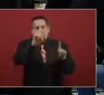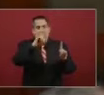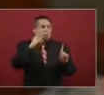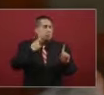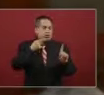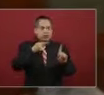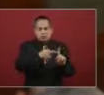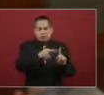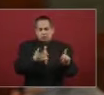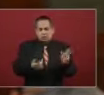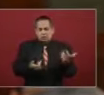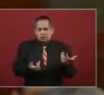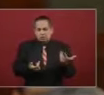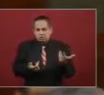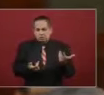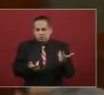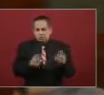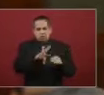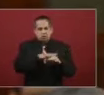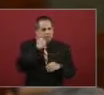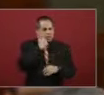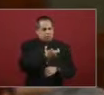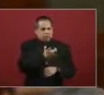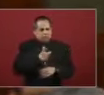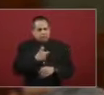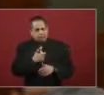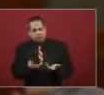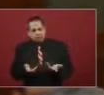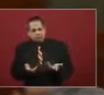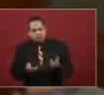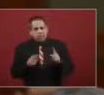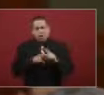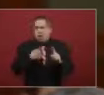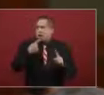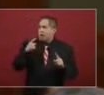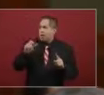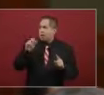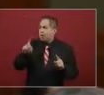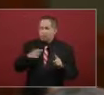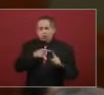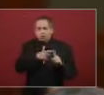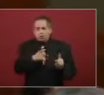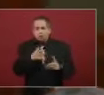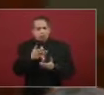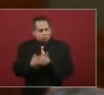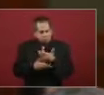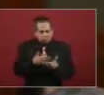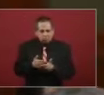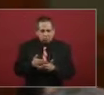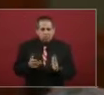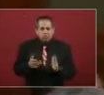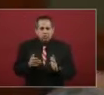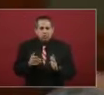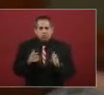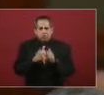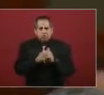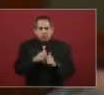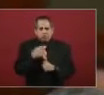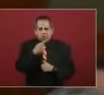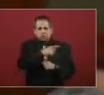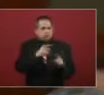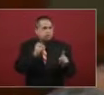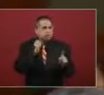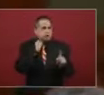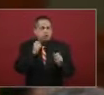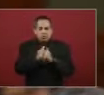política que no pretende pagarme ni mucho menos, ya justamente lleva amparo, pero lo hago porque se trata de su senador con